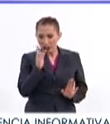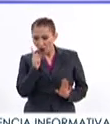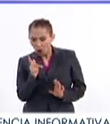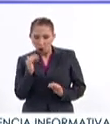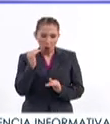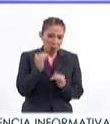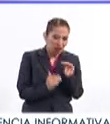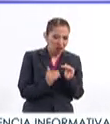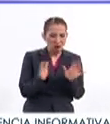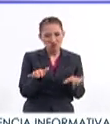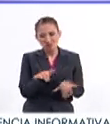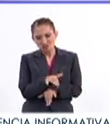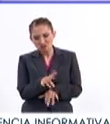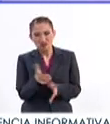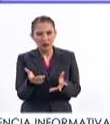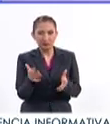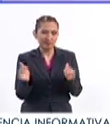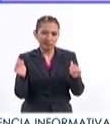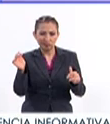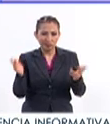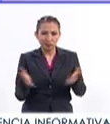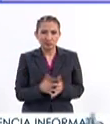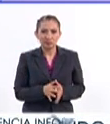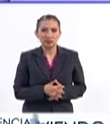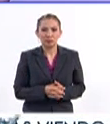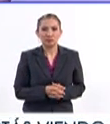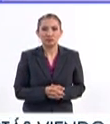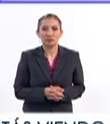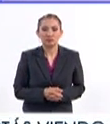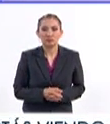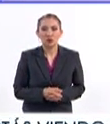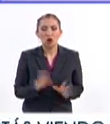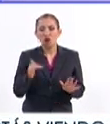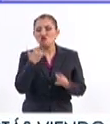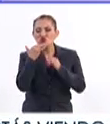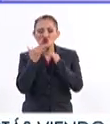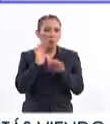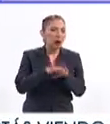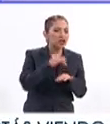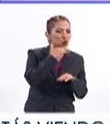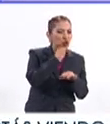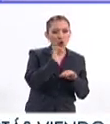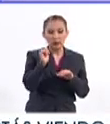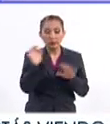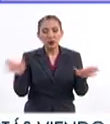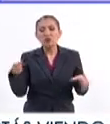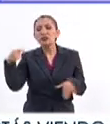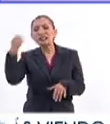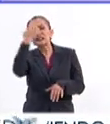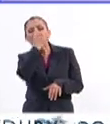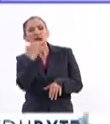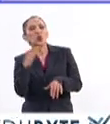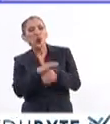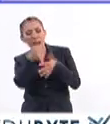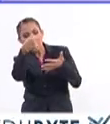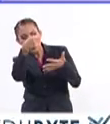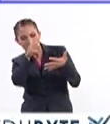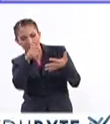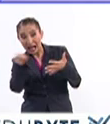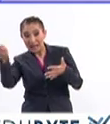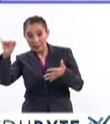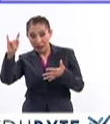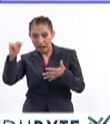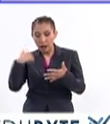mejor o mayor que o más contaminante que otra. ¿Qué miden ustedes, doctor? Es decir, ahí en